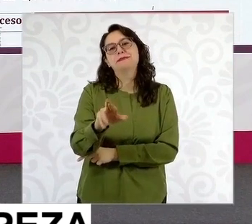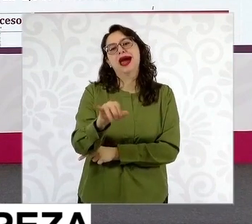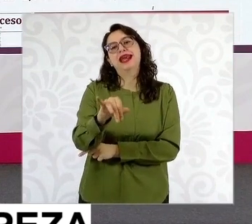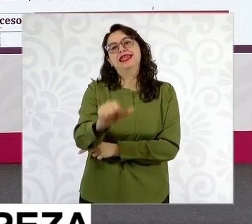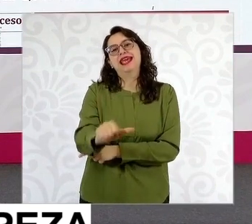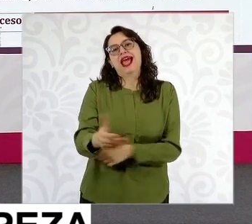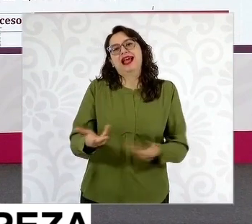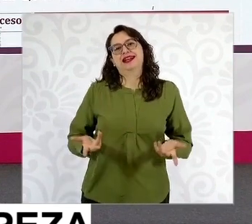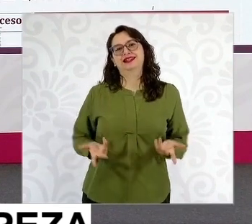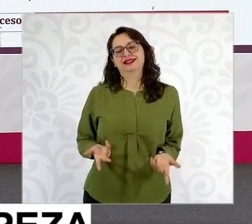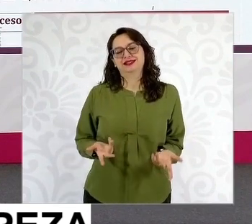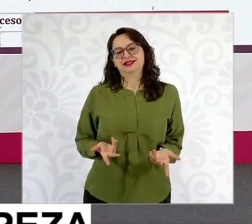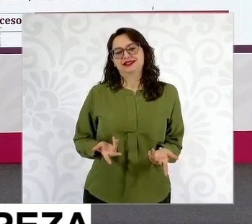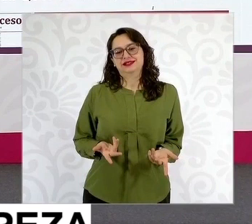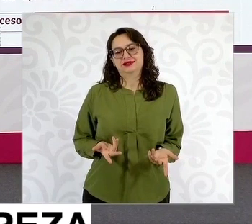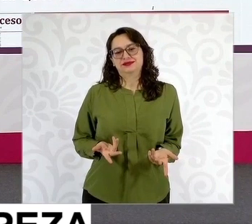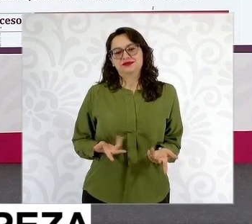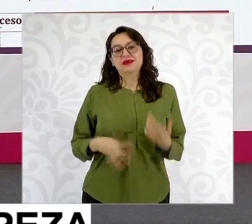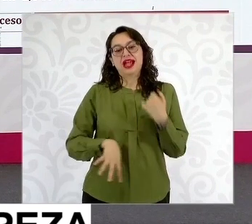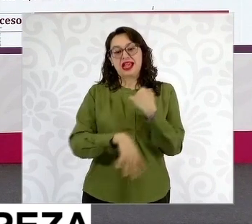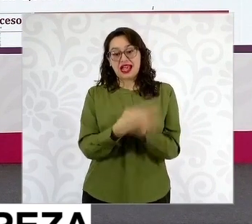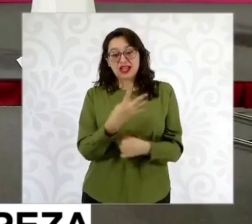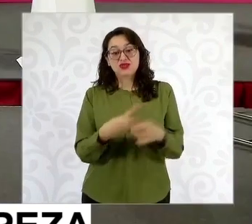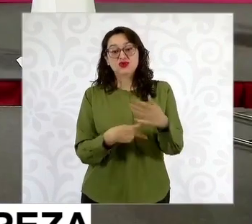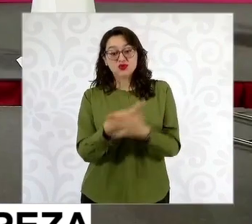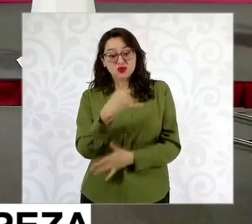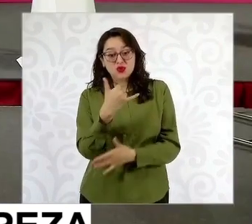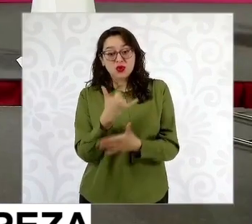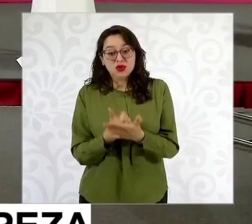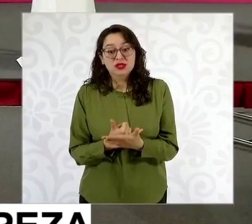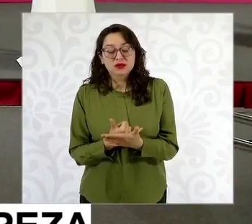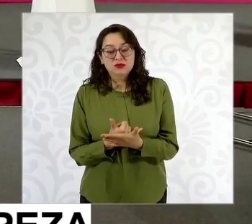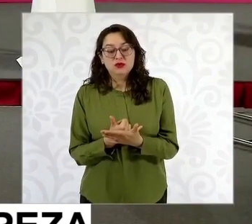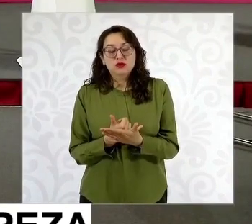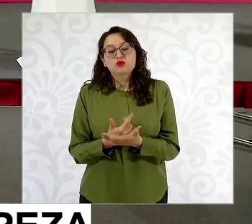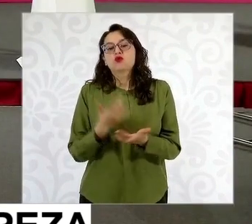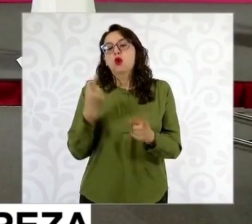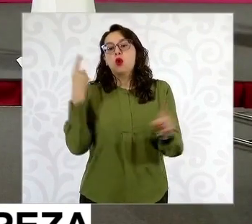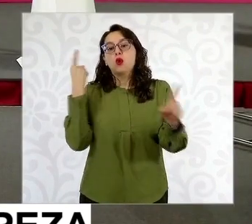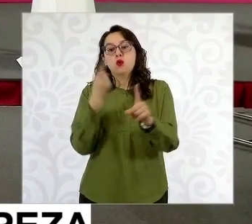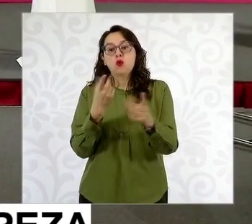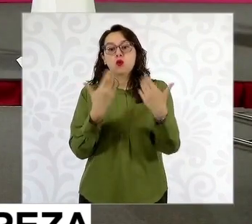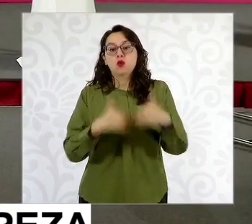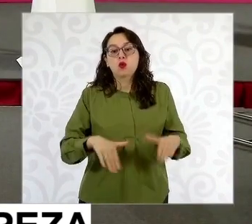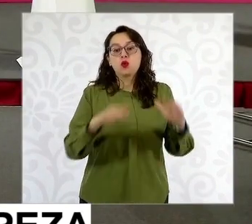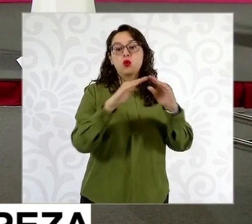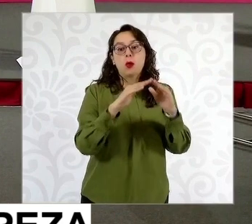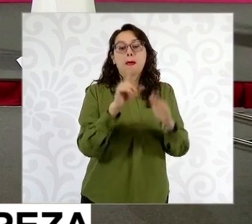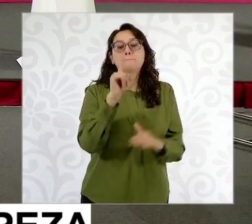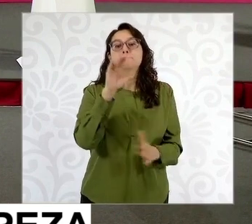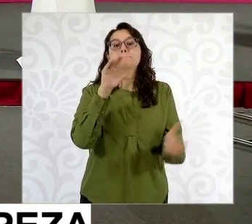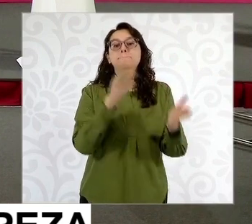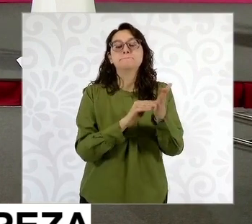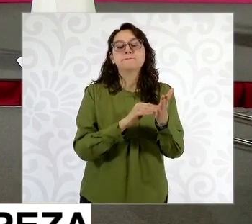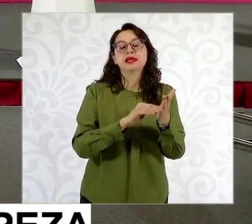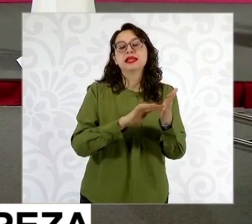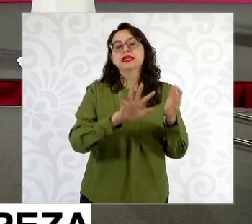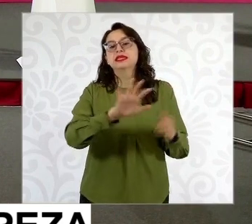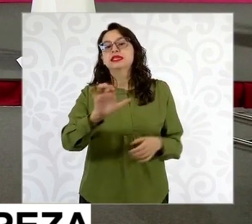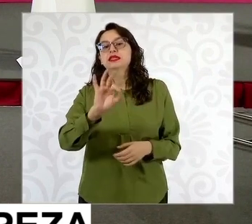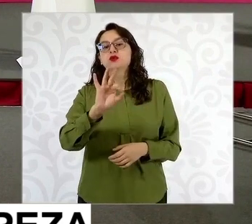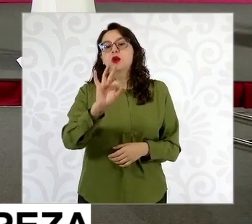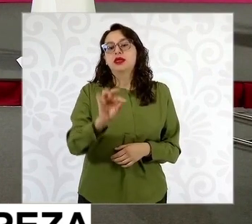para Ti. Estos 14 proyectos eran para construir 1.543